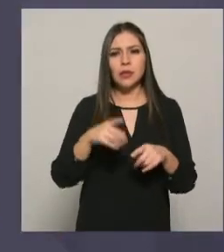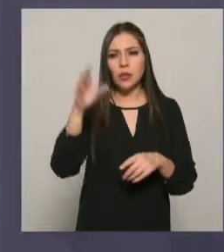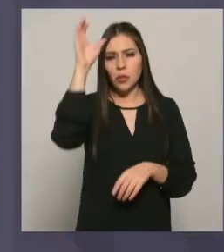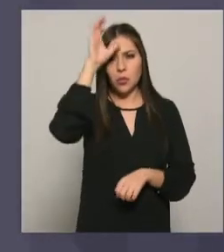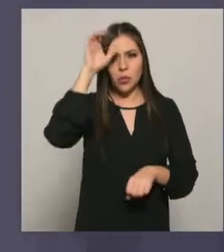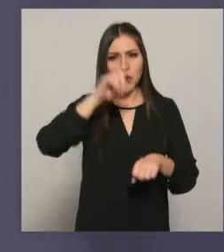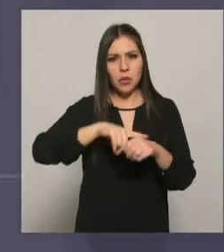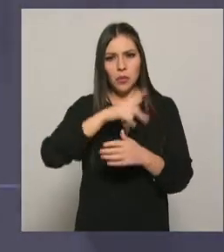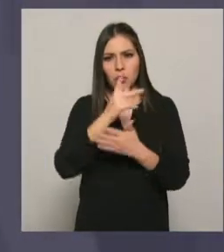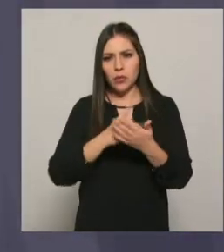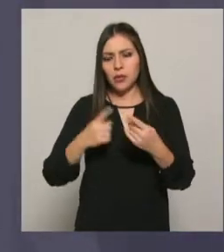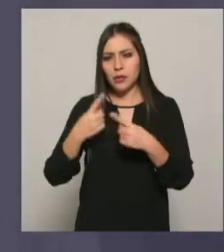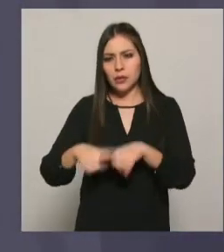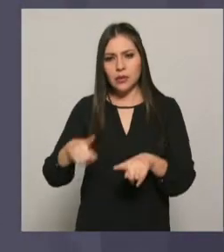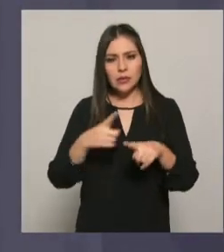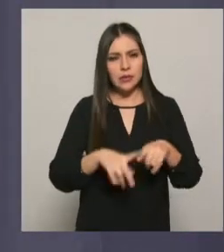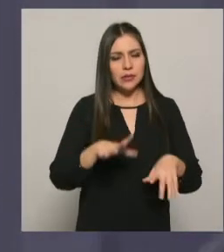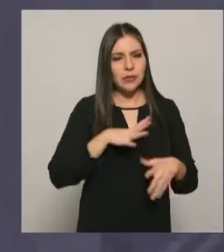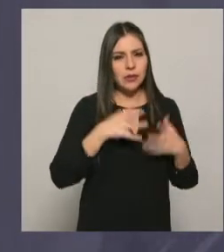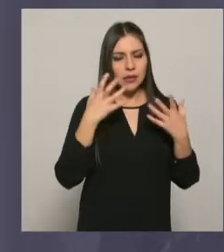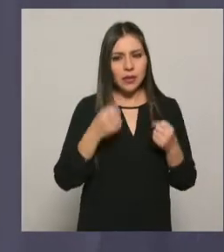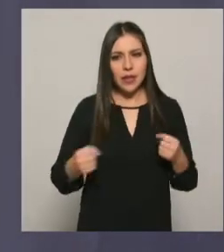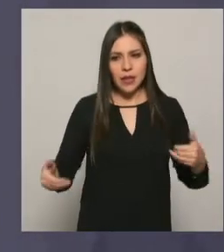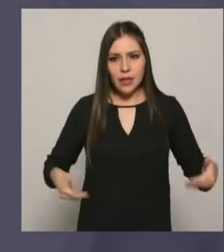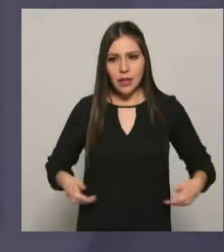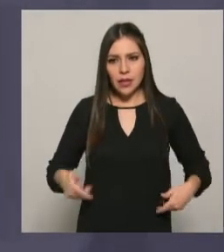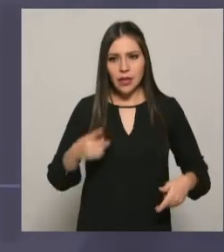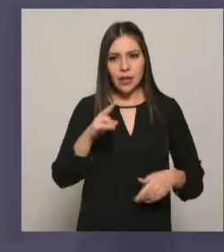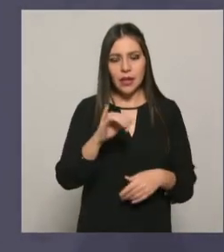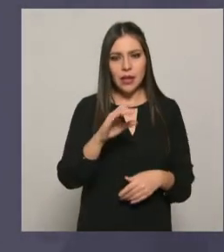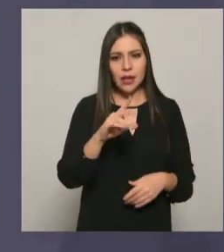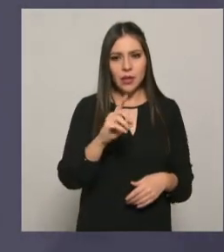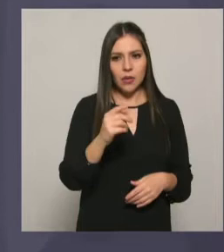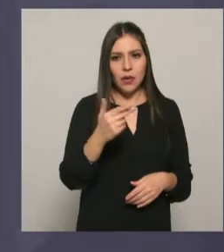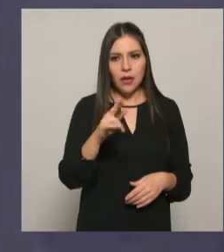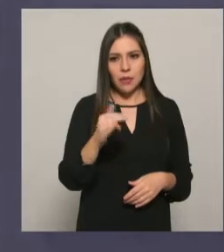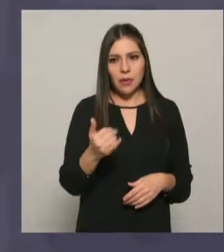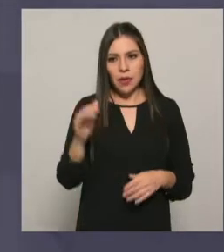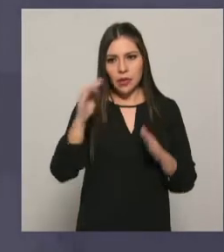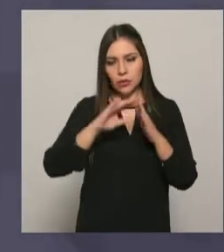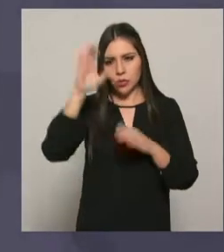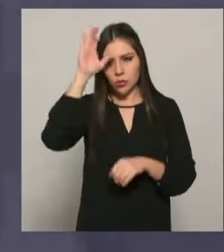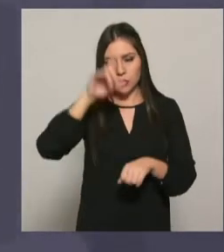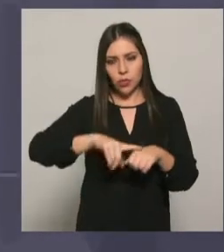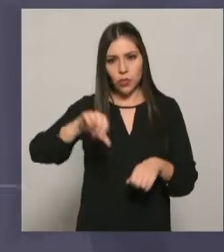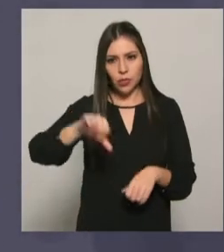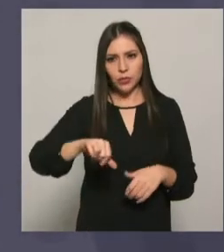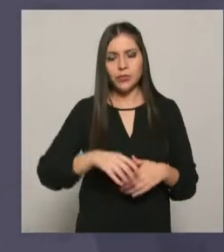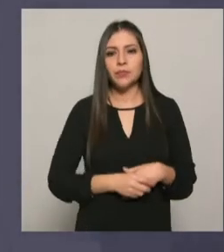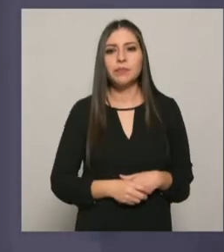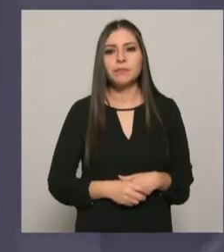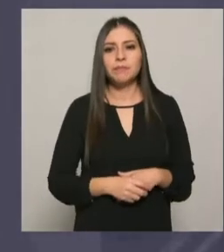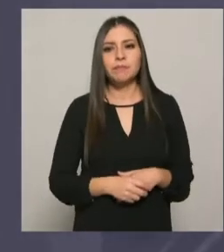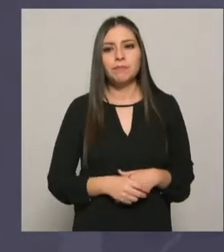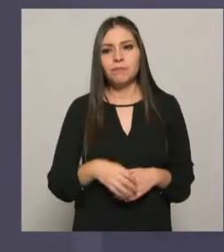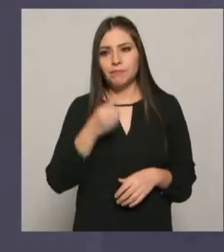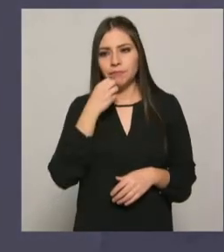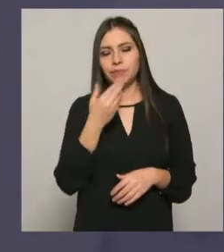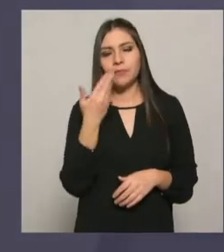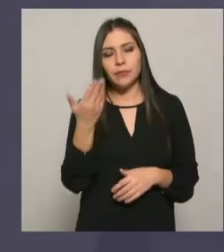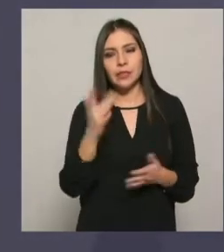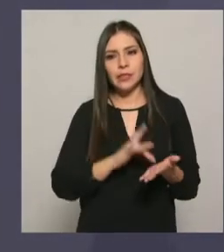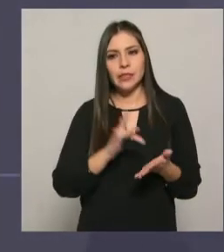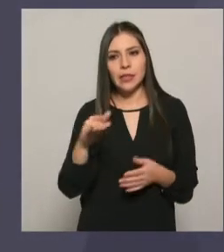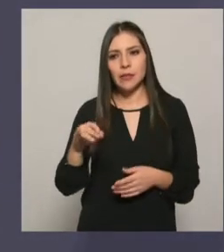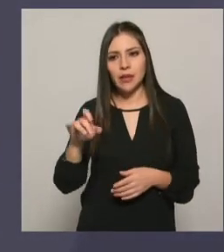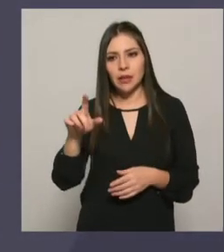se presentan obras de teatro, una de Ricardo Garibay en la Casa de la Cultura hoy. Excelente. Quiero darte las gracias, maestra María